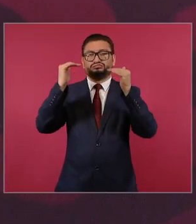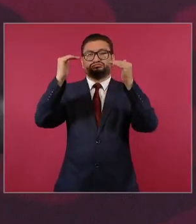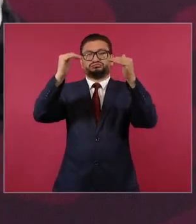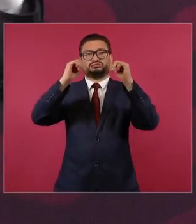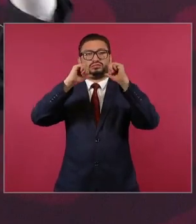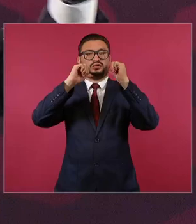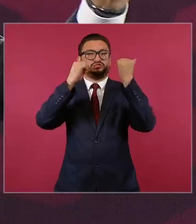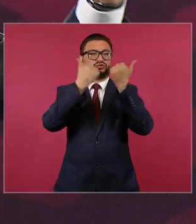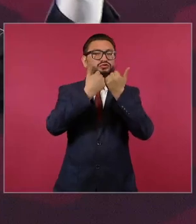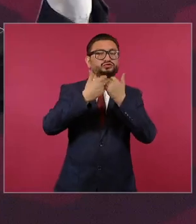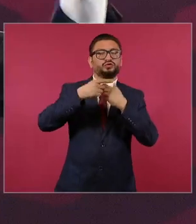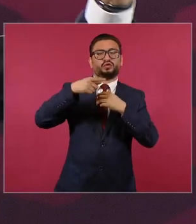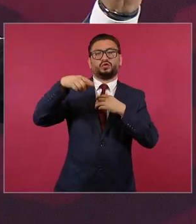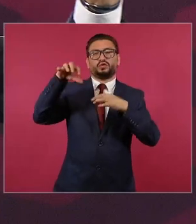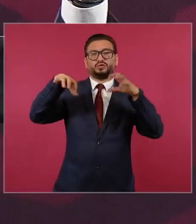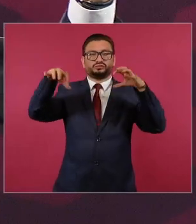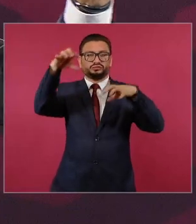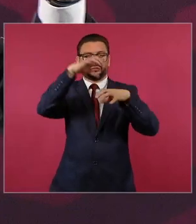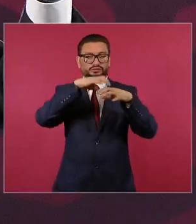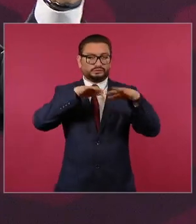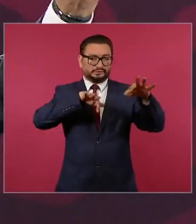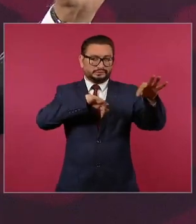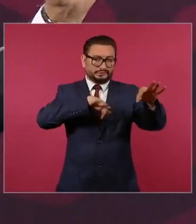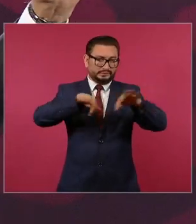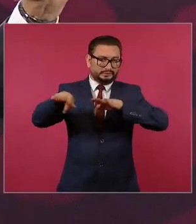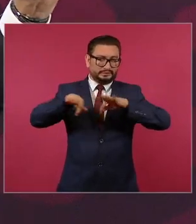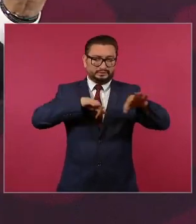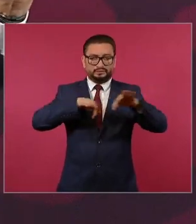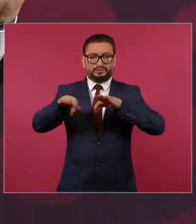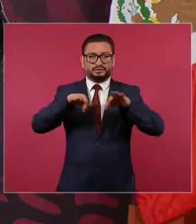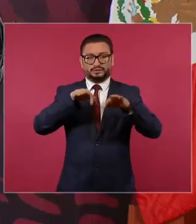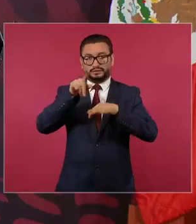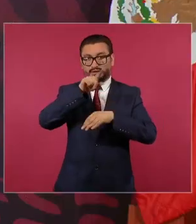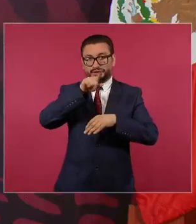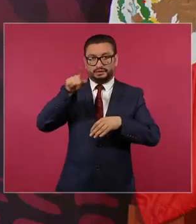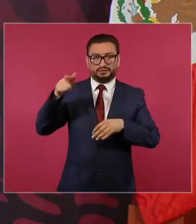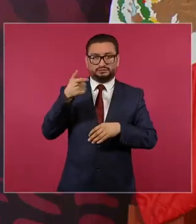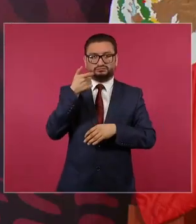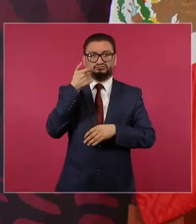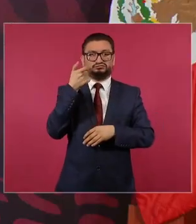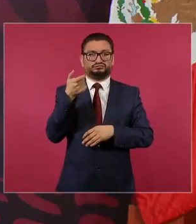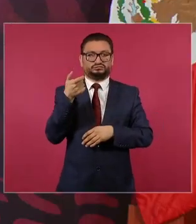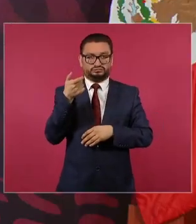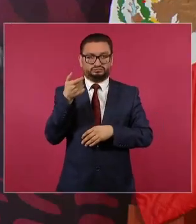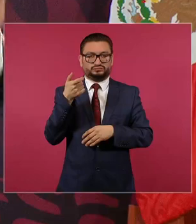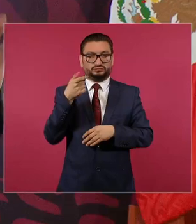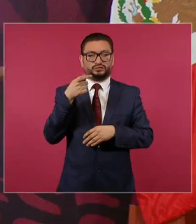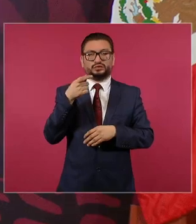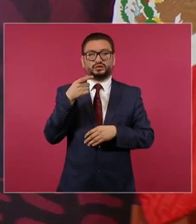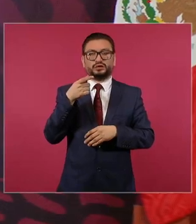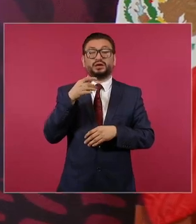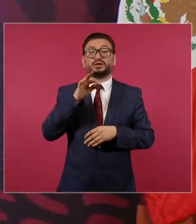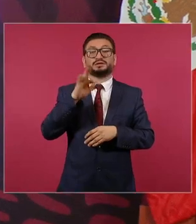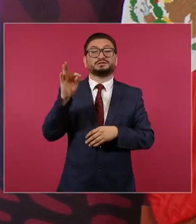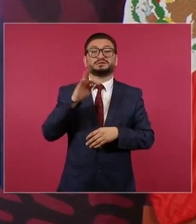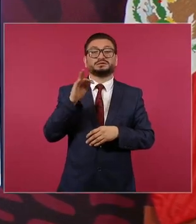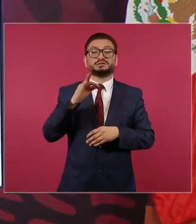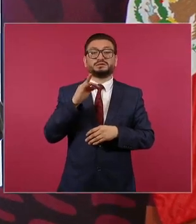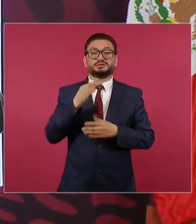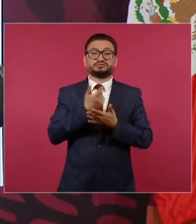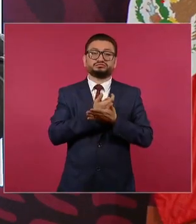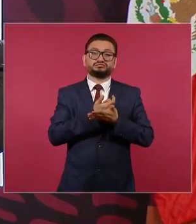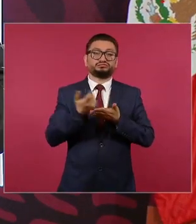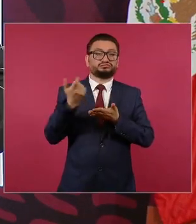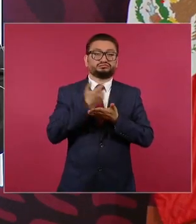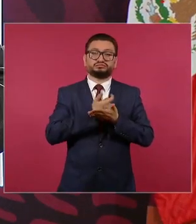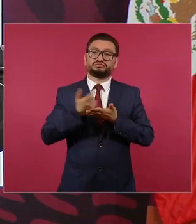Los que trabajan en las organizaciones no gubernamentales puede ser que ganen más que